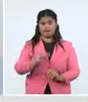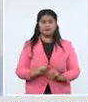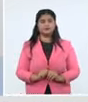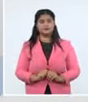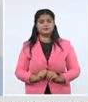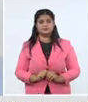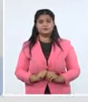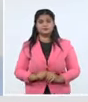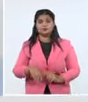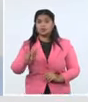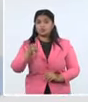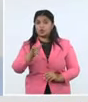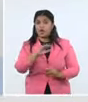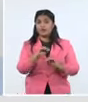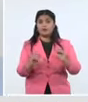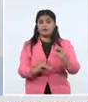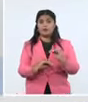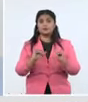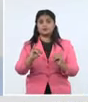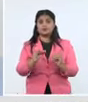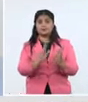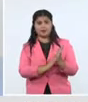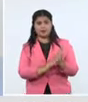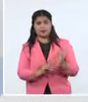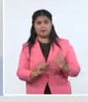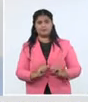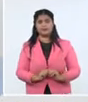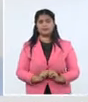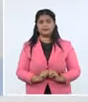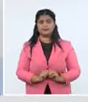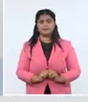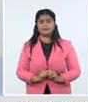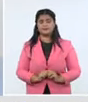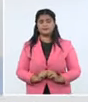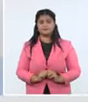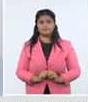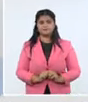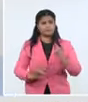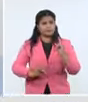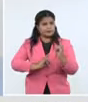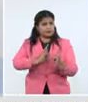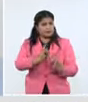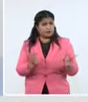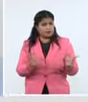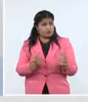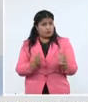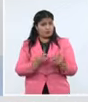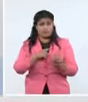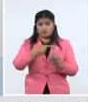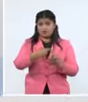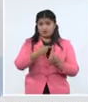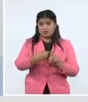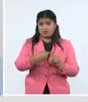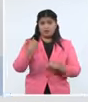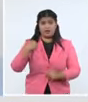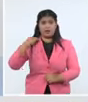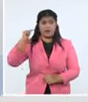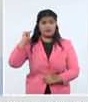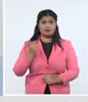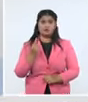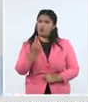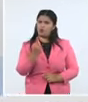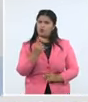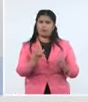9 menores de 6 meses y todavía diagnosticando recién nacidos. En el día de ayer, un recién